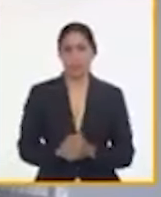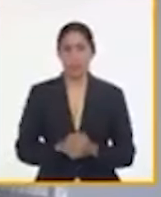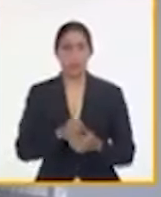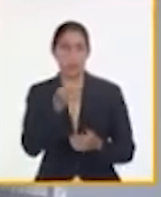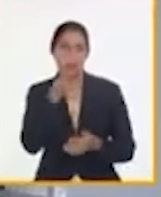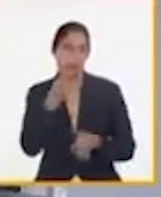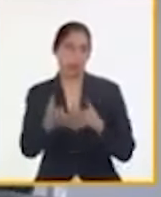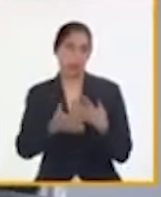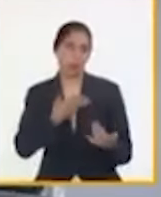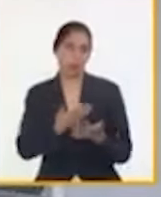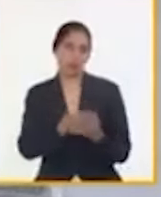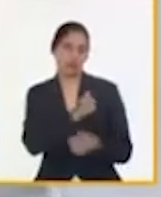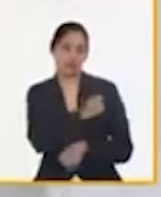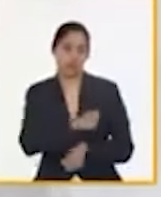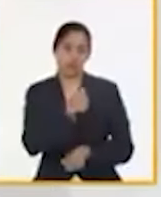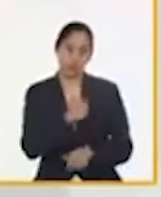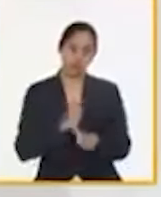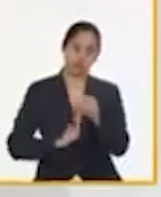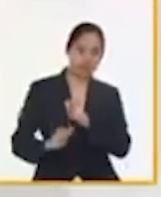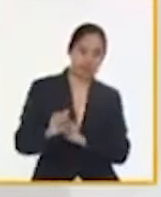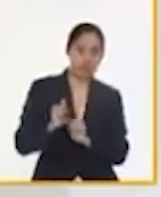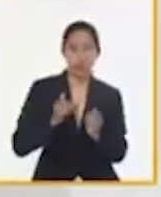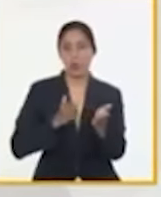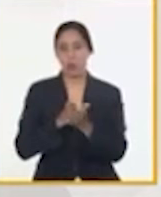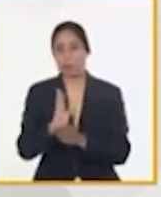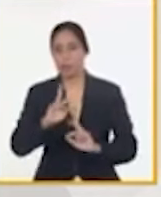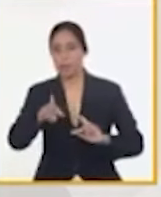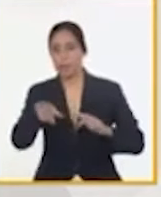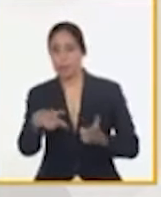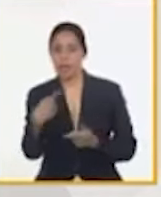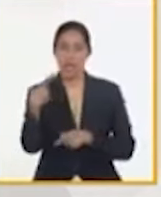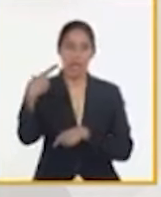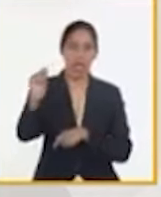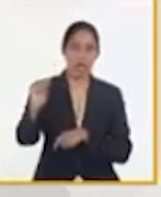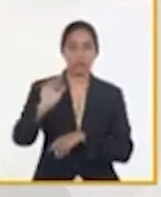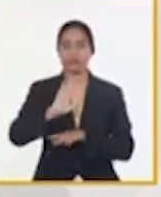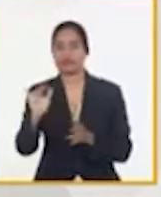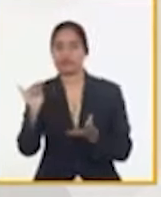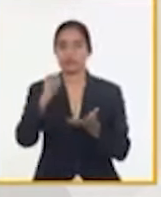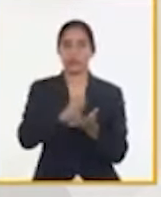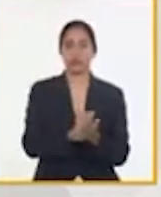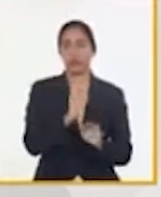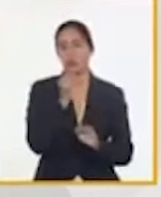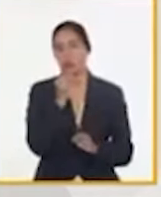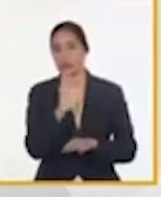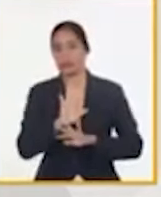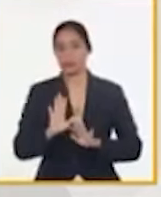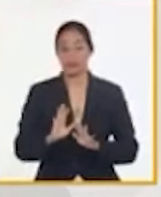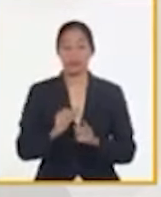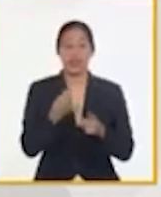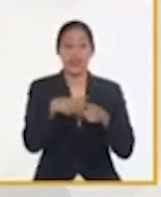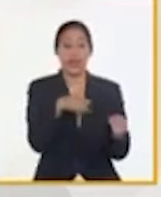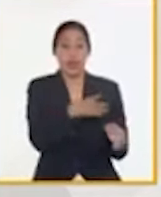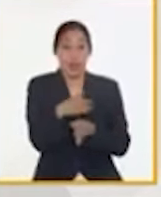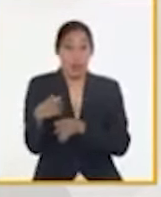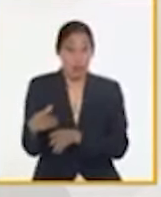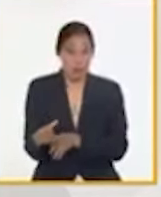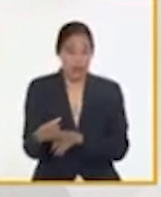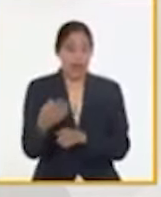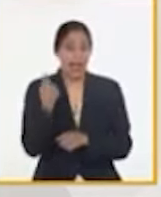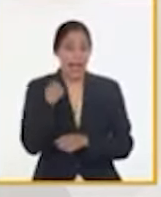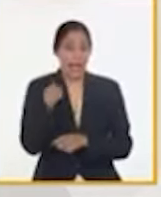lógica a la lógica que venimos siguiendo, se detiene el incremento de la condición de migrados. O sea, fue una voluntad desde la actualización en el